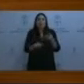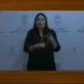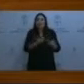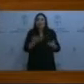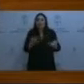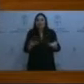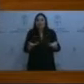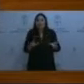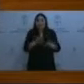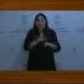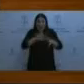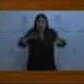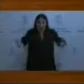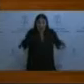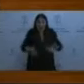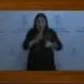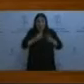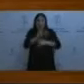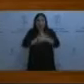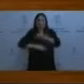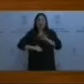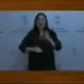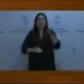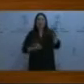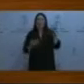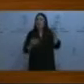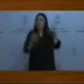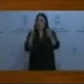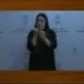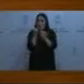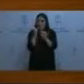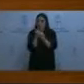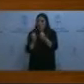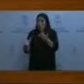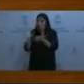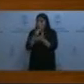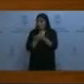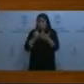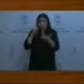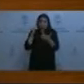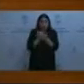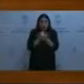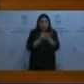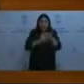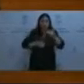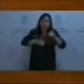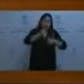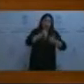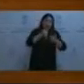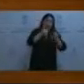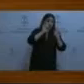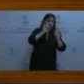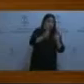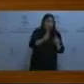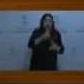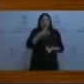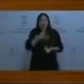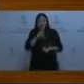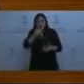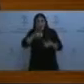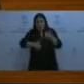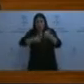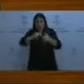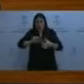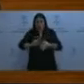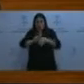con discapacidad, lo primero es el empleo. Y todos hemos podido constatar con las oposiciones en educación y ahora con la OPE en